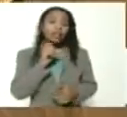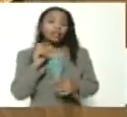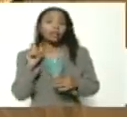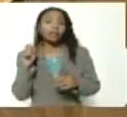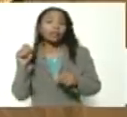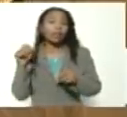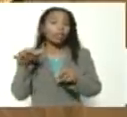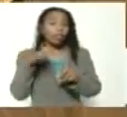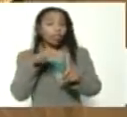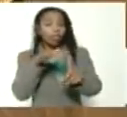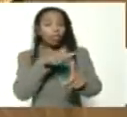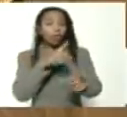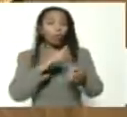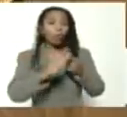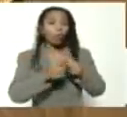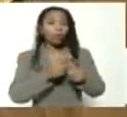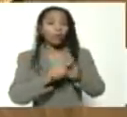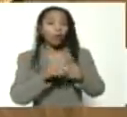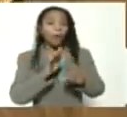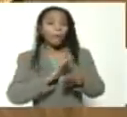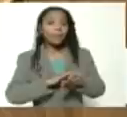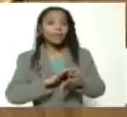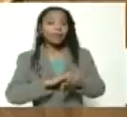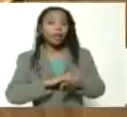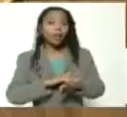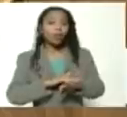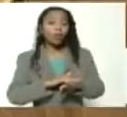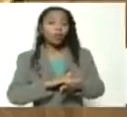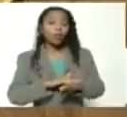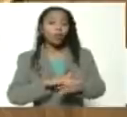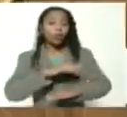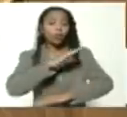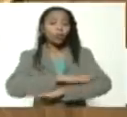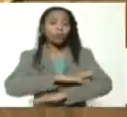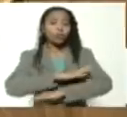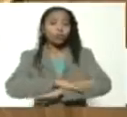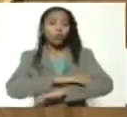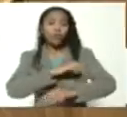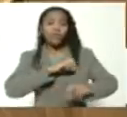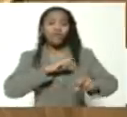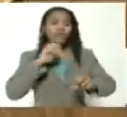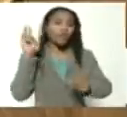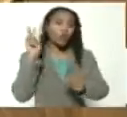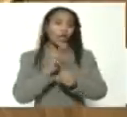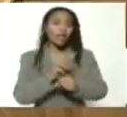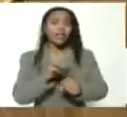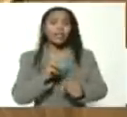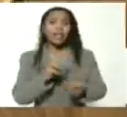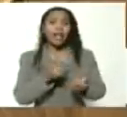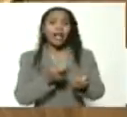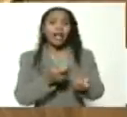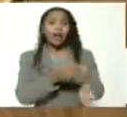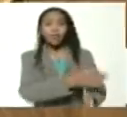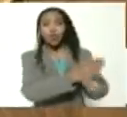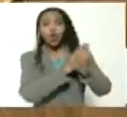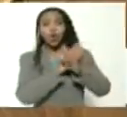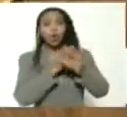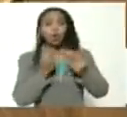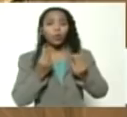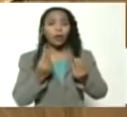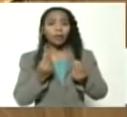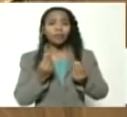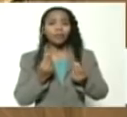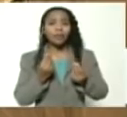y todo lo que ha implicado las acciones violentas, el bloqueo económico para debilitar